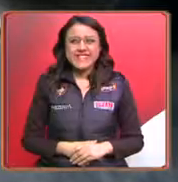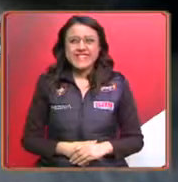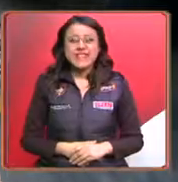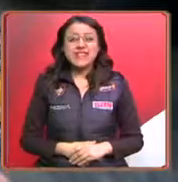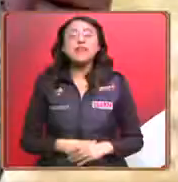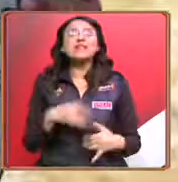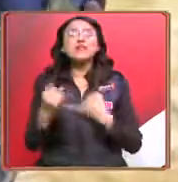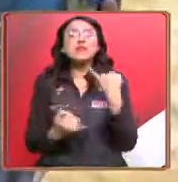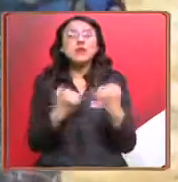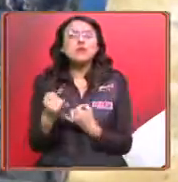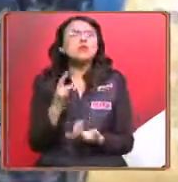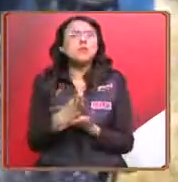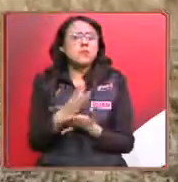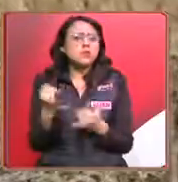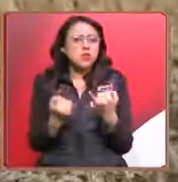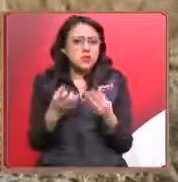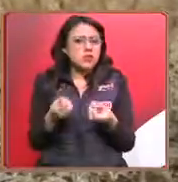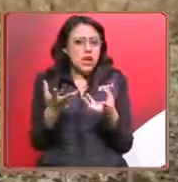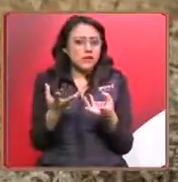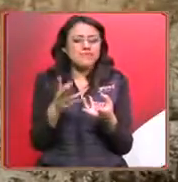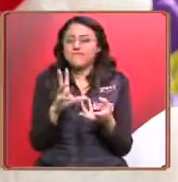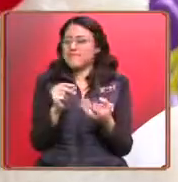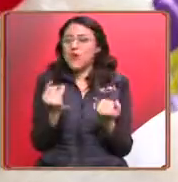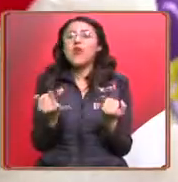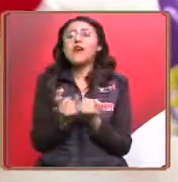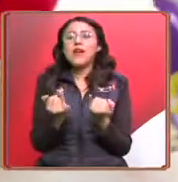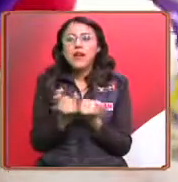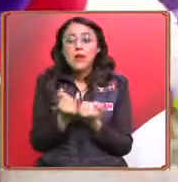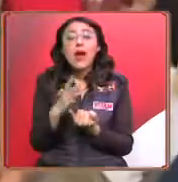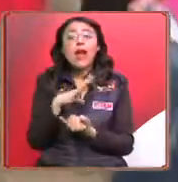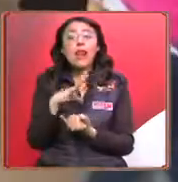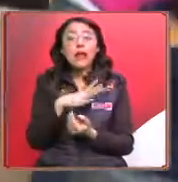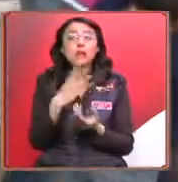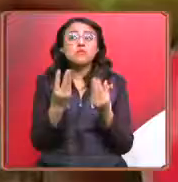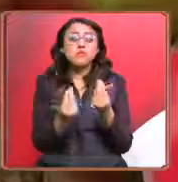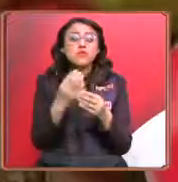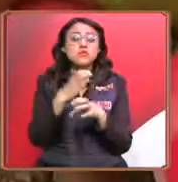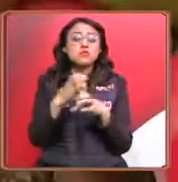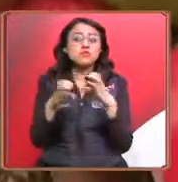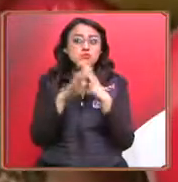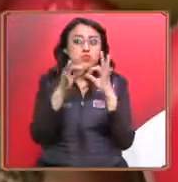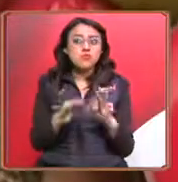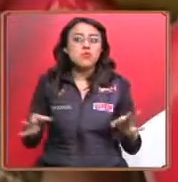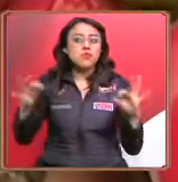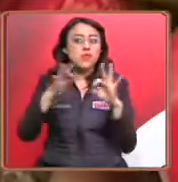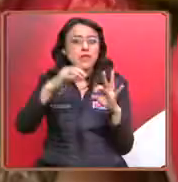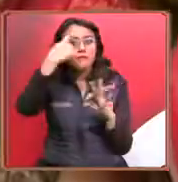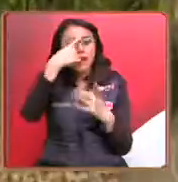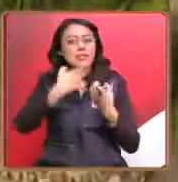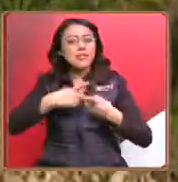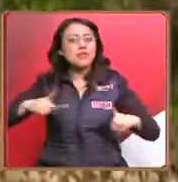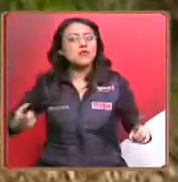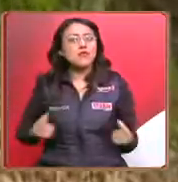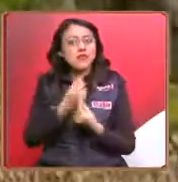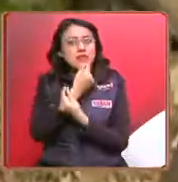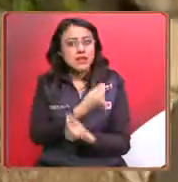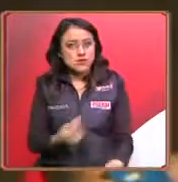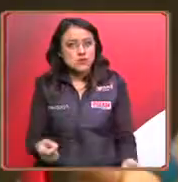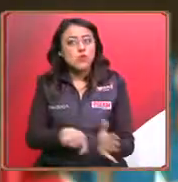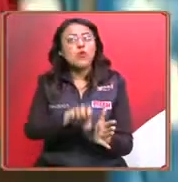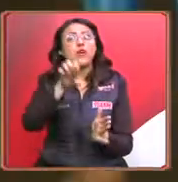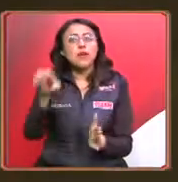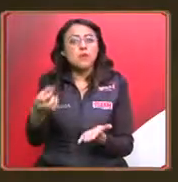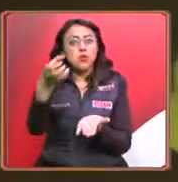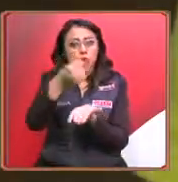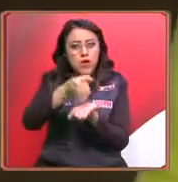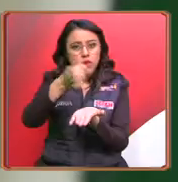El juguetón no solo donamos juguetes. Después de todo, muchas otras cosas influyen en el desarrollo de los niños, como la libreta que